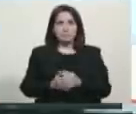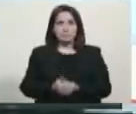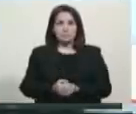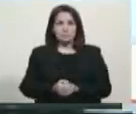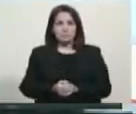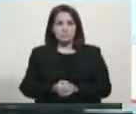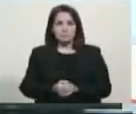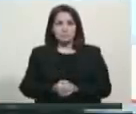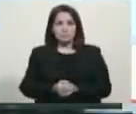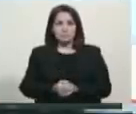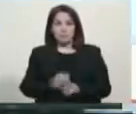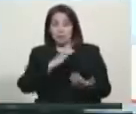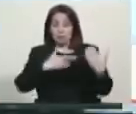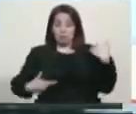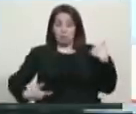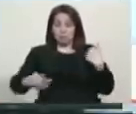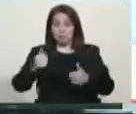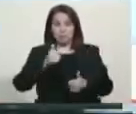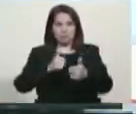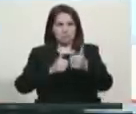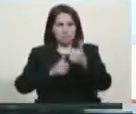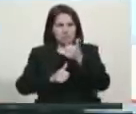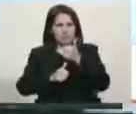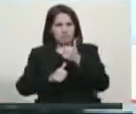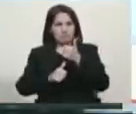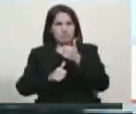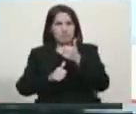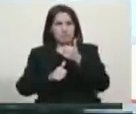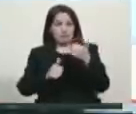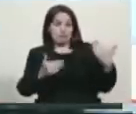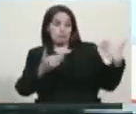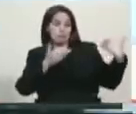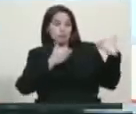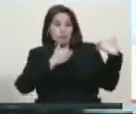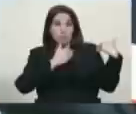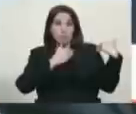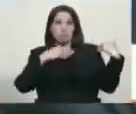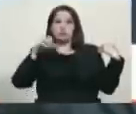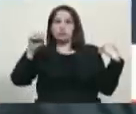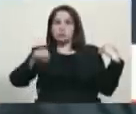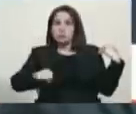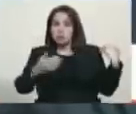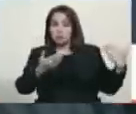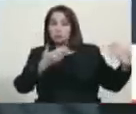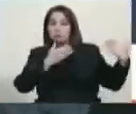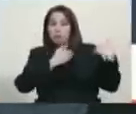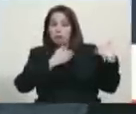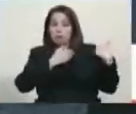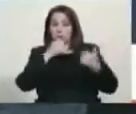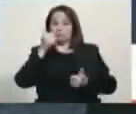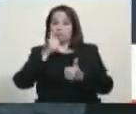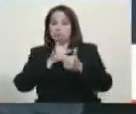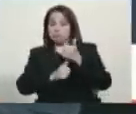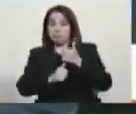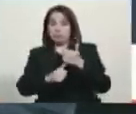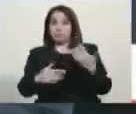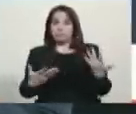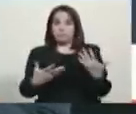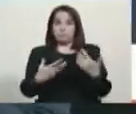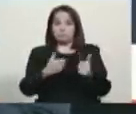Como vicepresidente de la República fui presidente encargado. Yo sí fui presidente encargado.